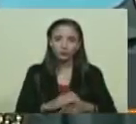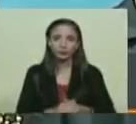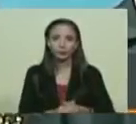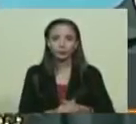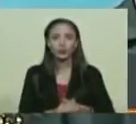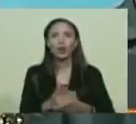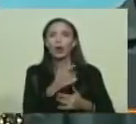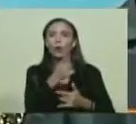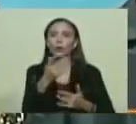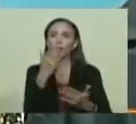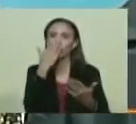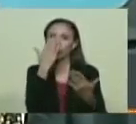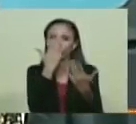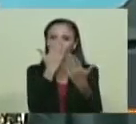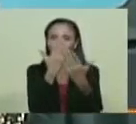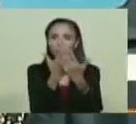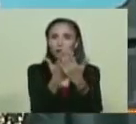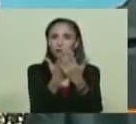¿Juran ustedes